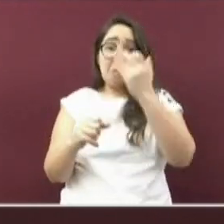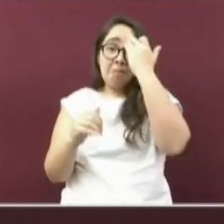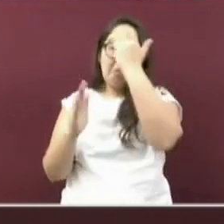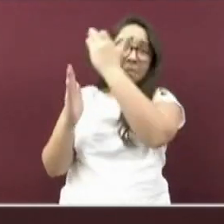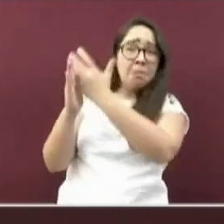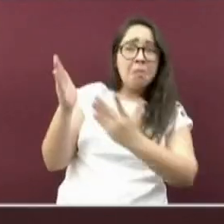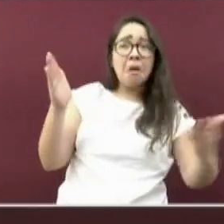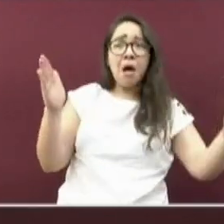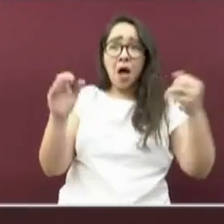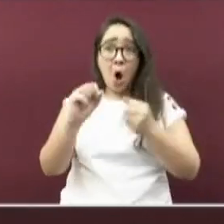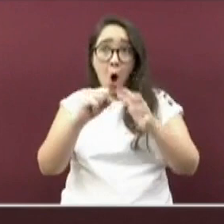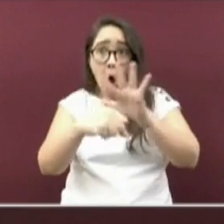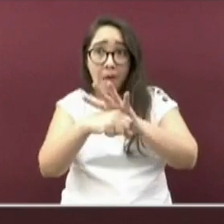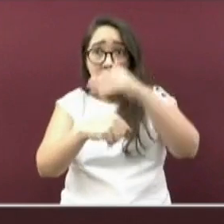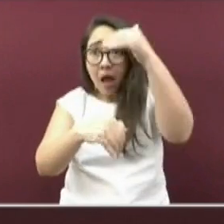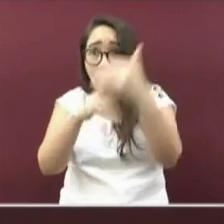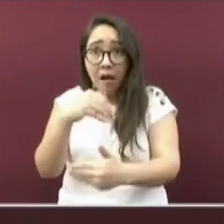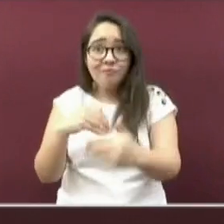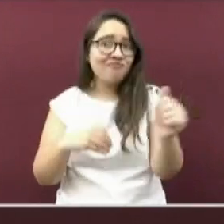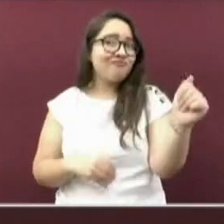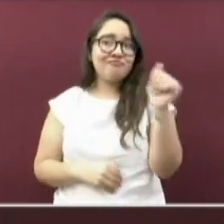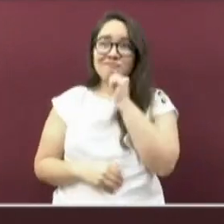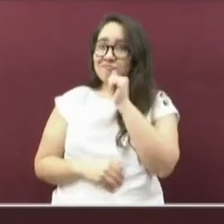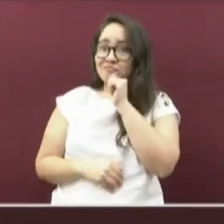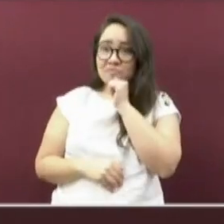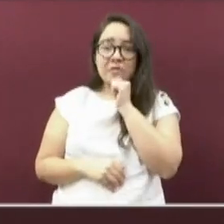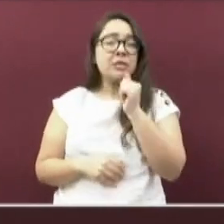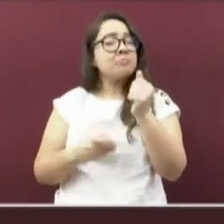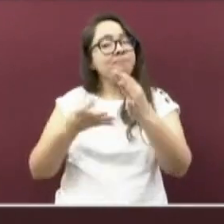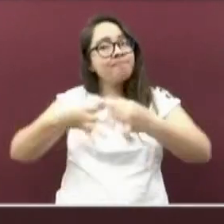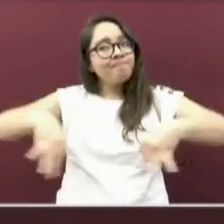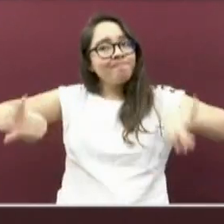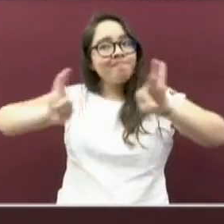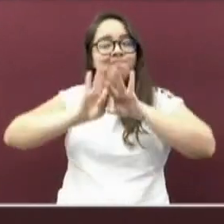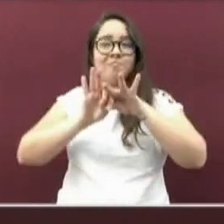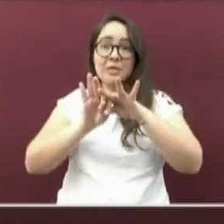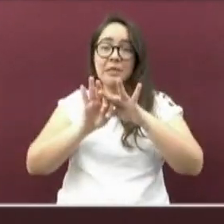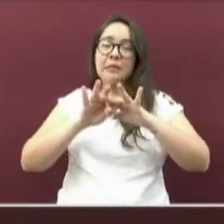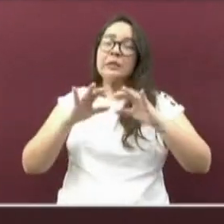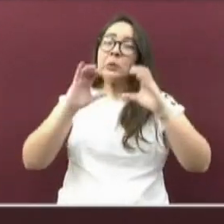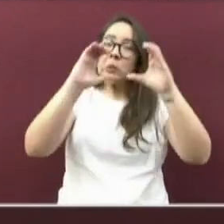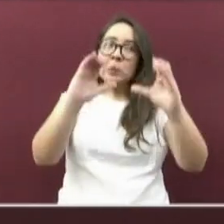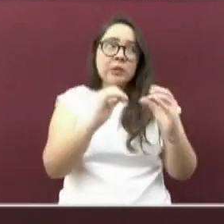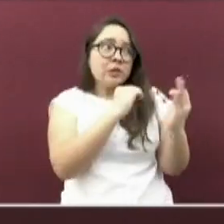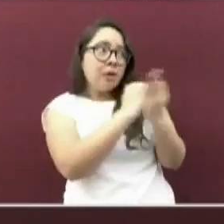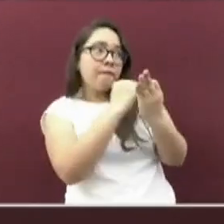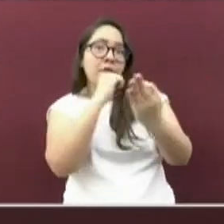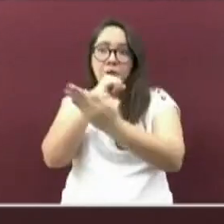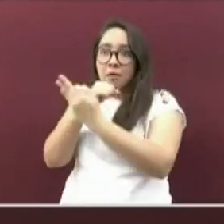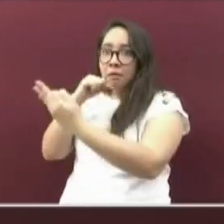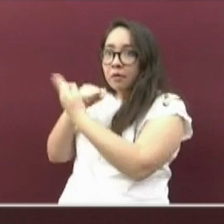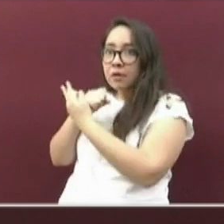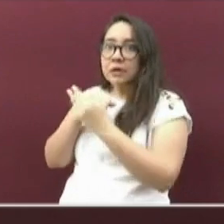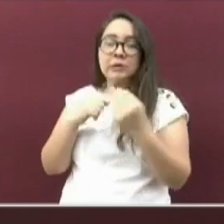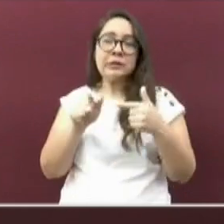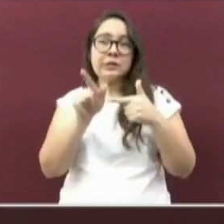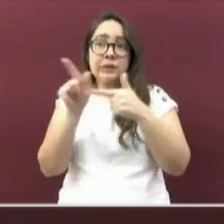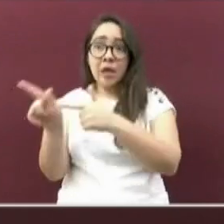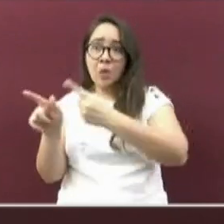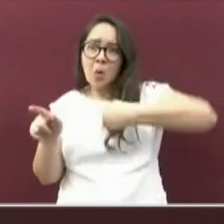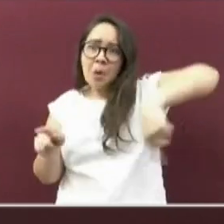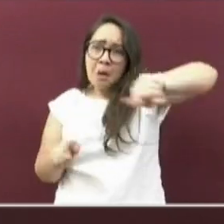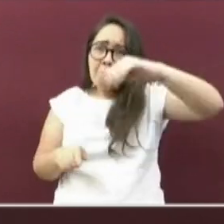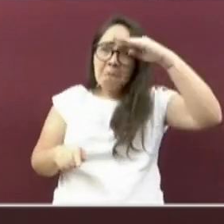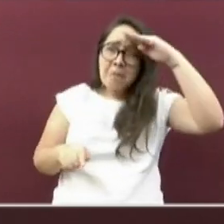por lo tanto no debemos bajar la guardia. No se puede caer en el exceso de